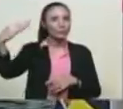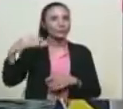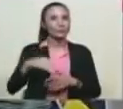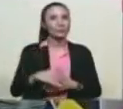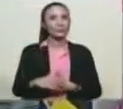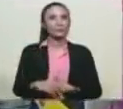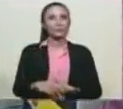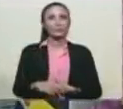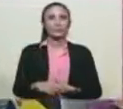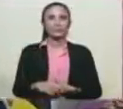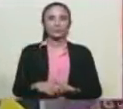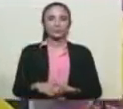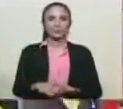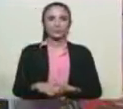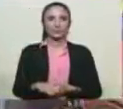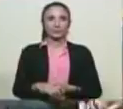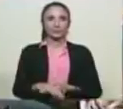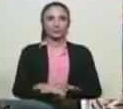Filósofo.